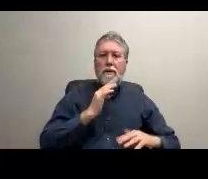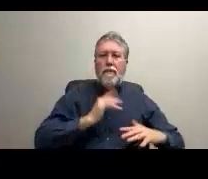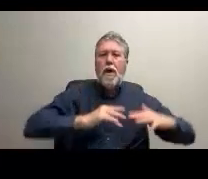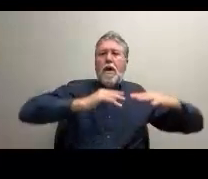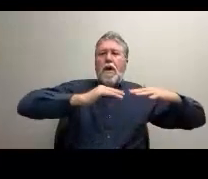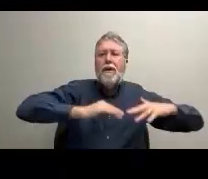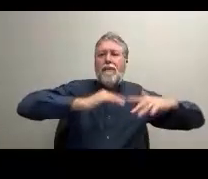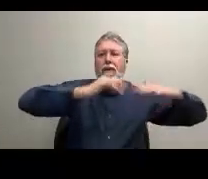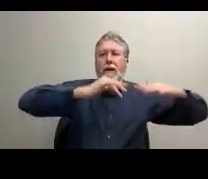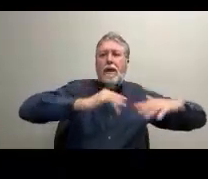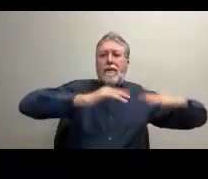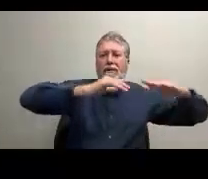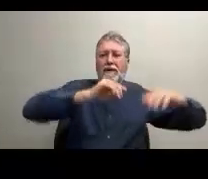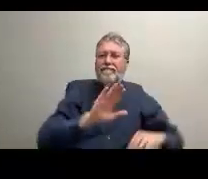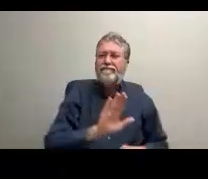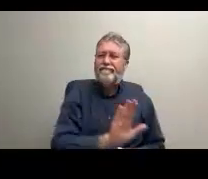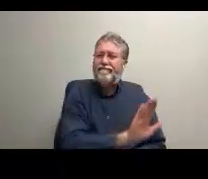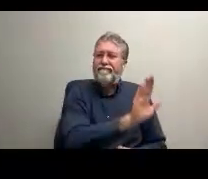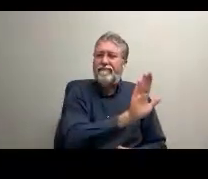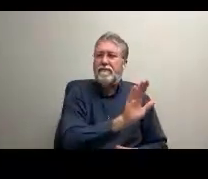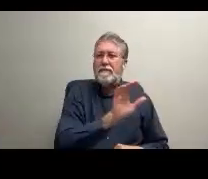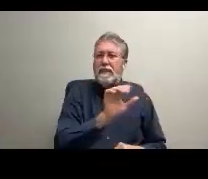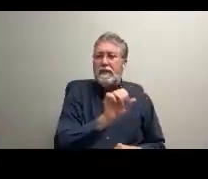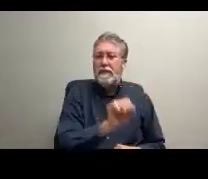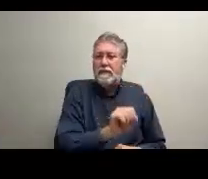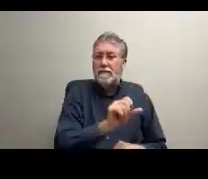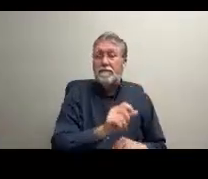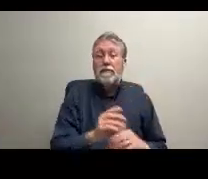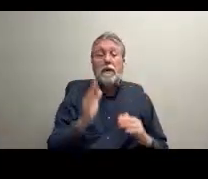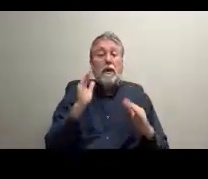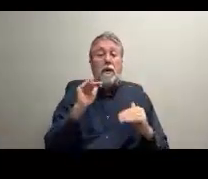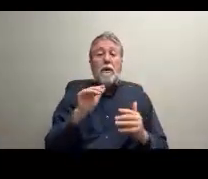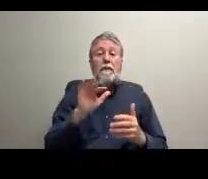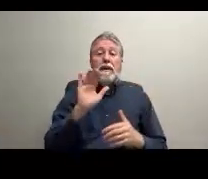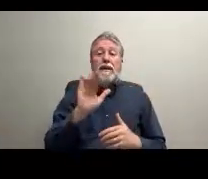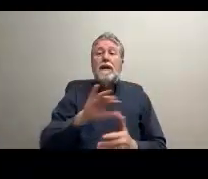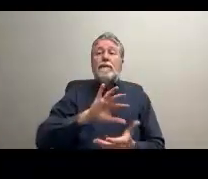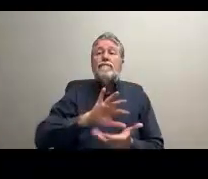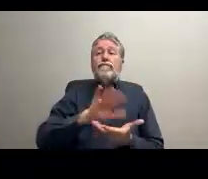espero que este conjunto de datos les permita contextualizar estos eventos.